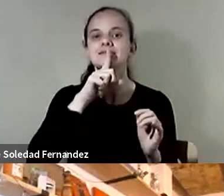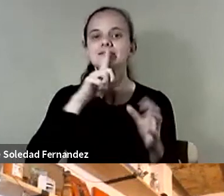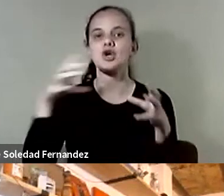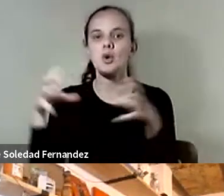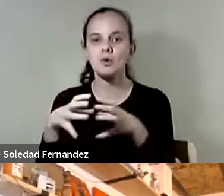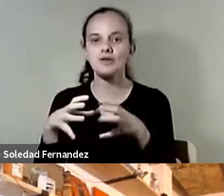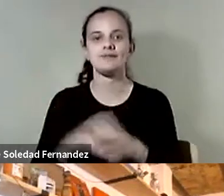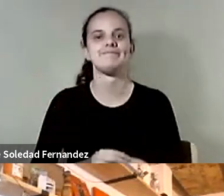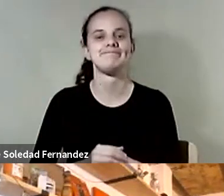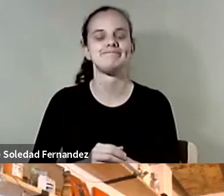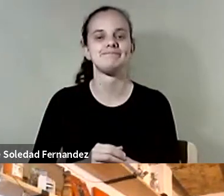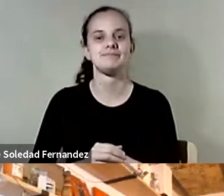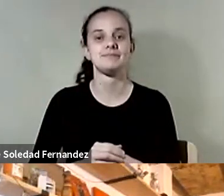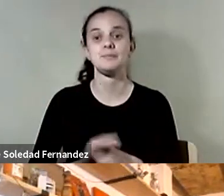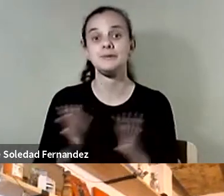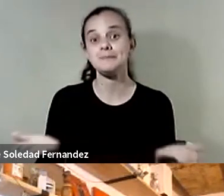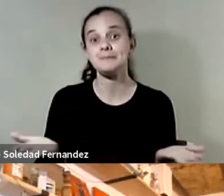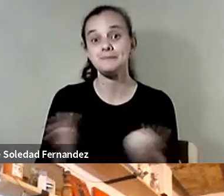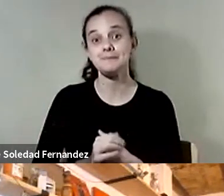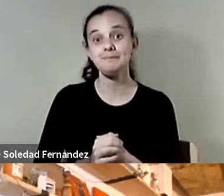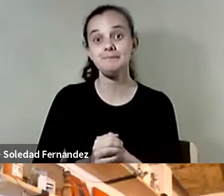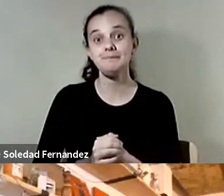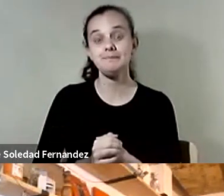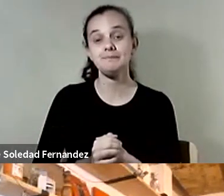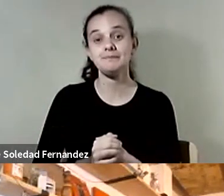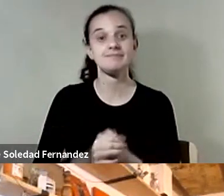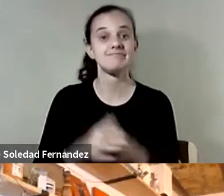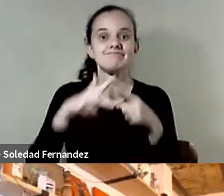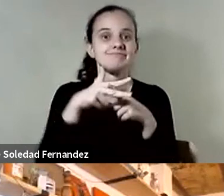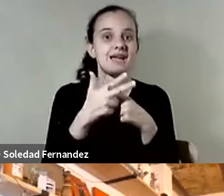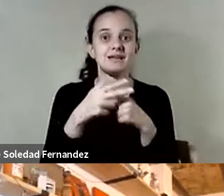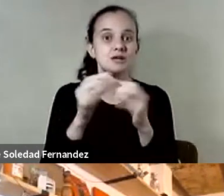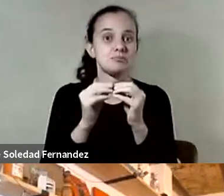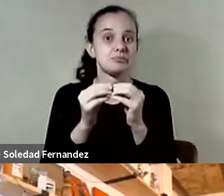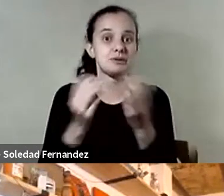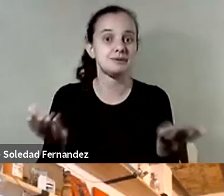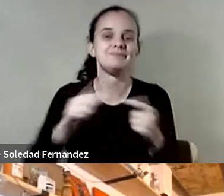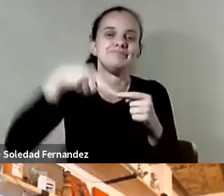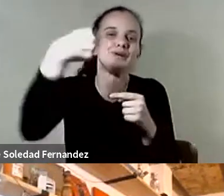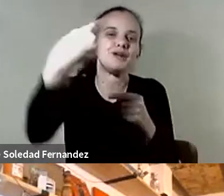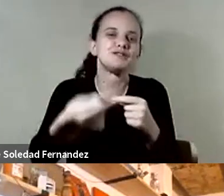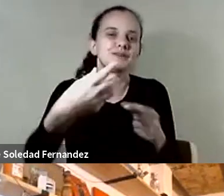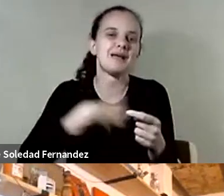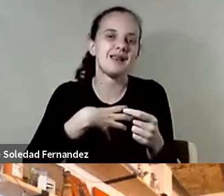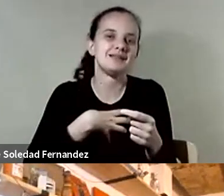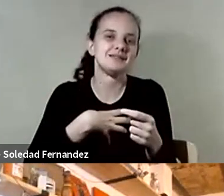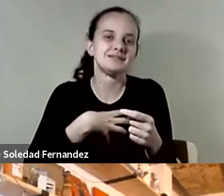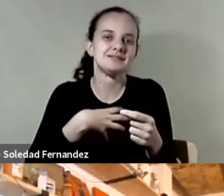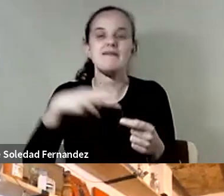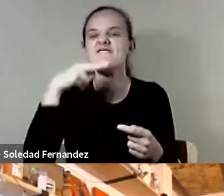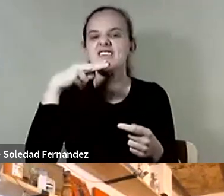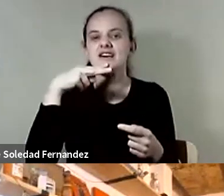que bueno, Marité tuvo un problema técnico, pero va a estar abriendo la próxima clase, que va a ser el viernes,